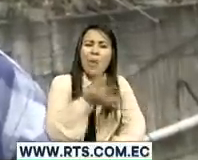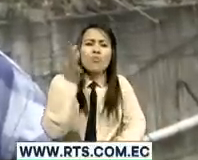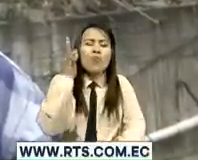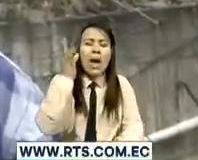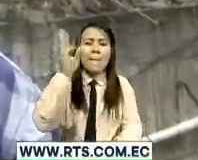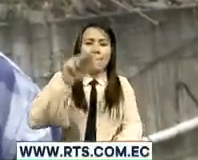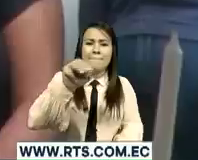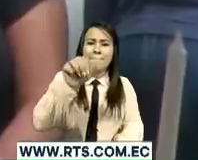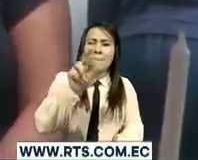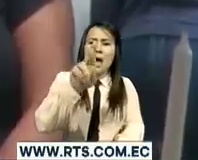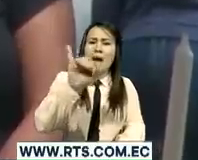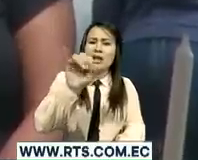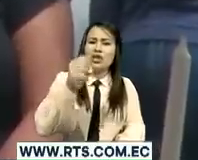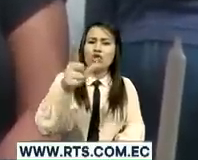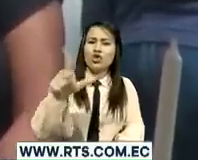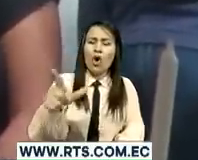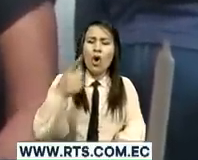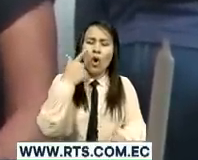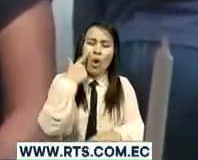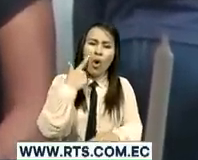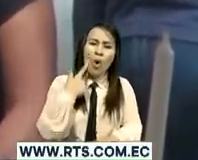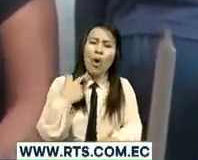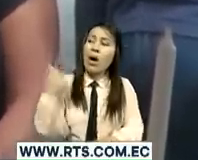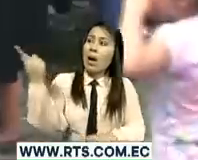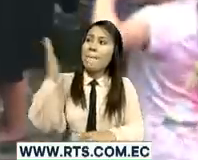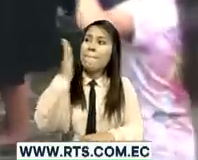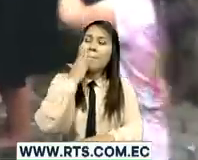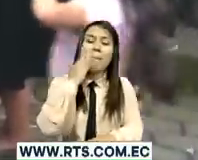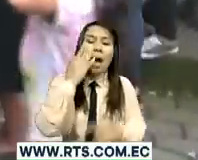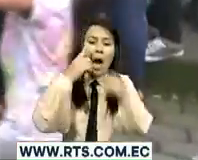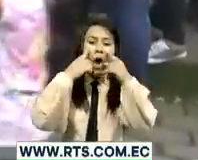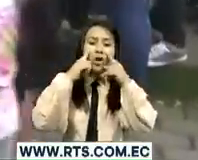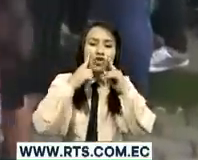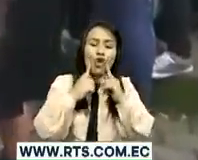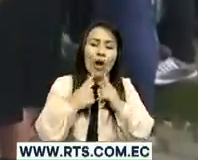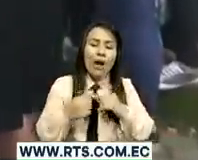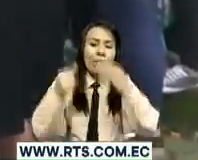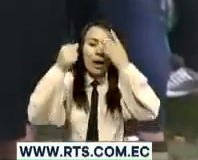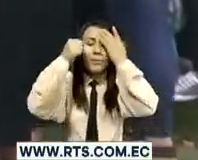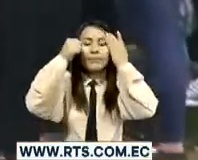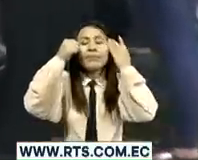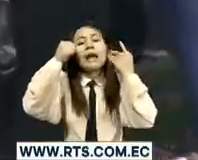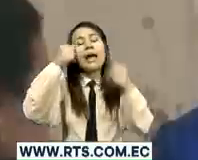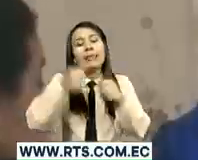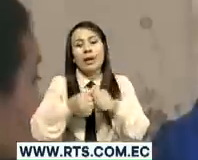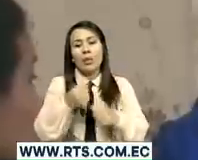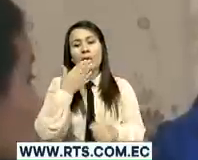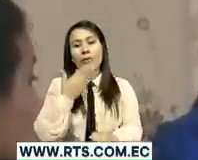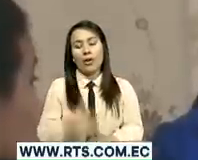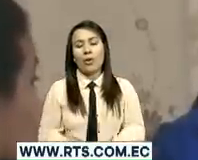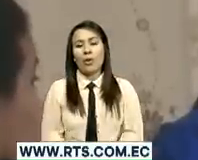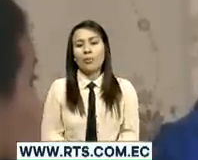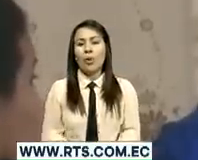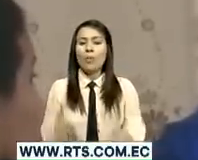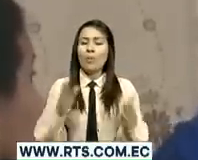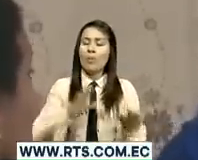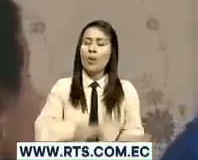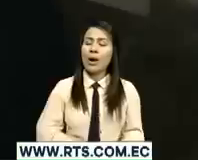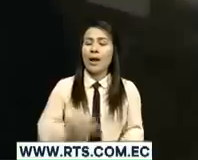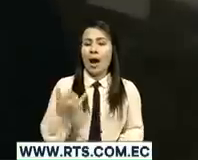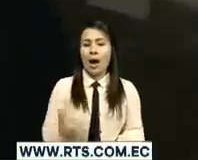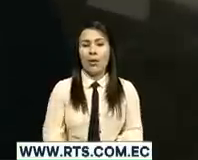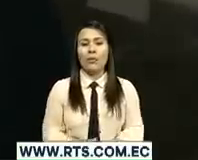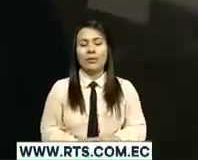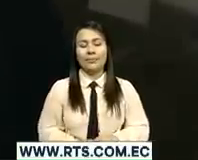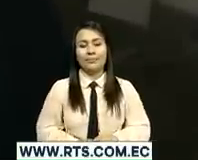dominio nacional. Entre lágrimas, su madre recordaba cómo era ella y el dolor indescriptible que les causó su trágica muerte.